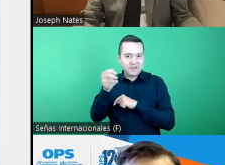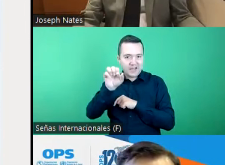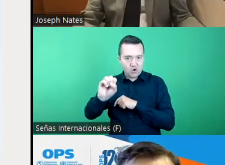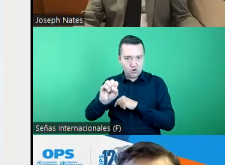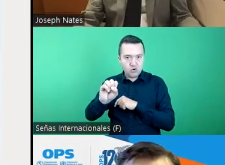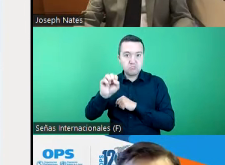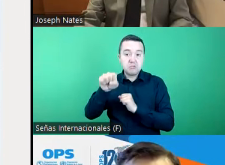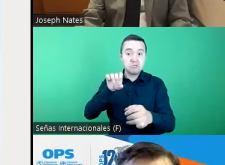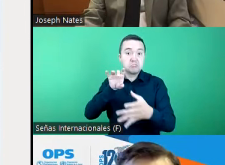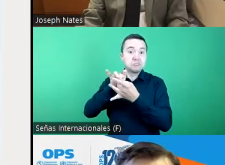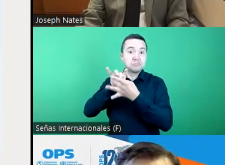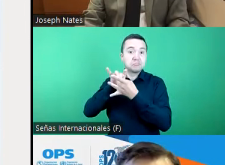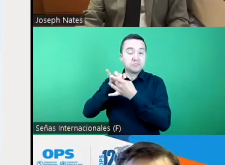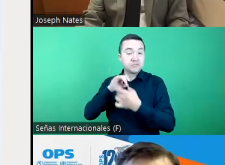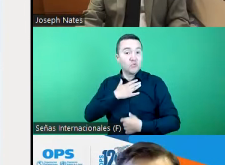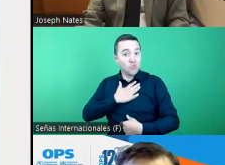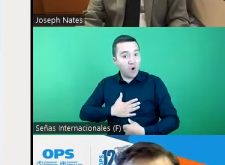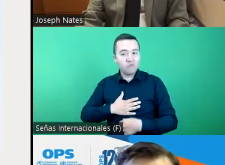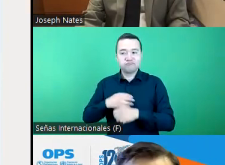social.